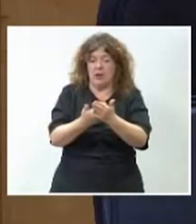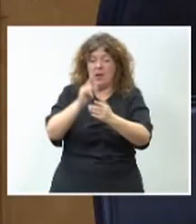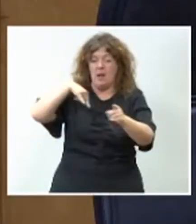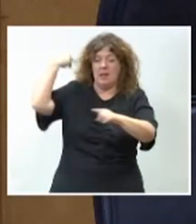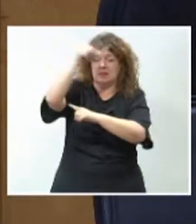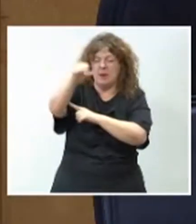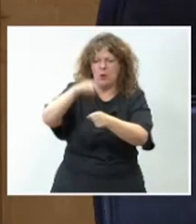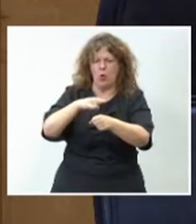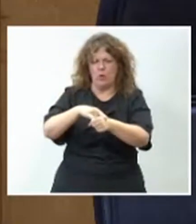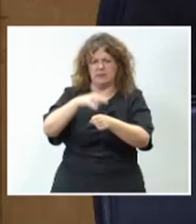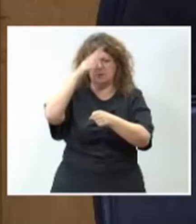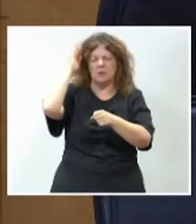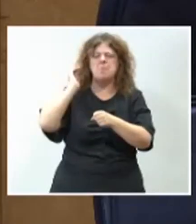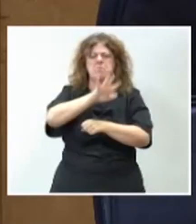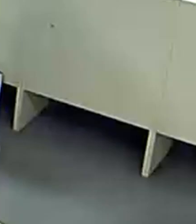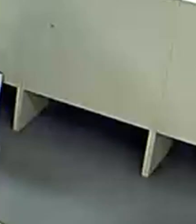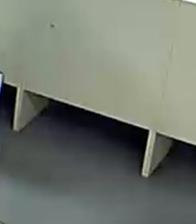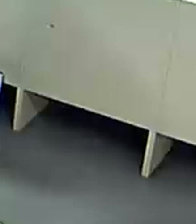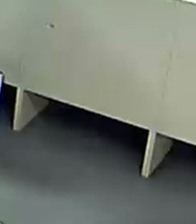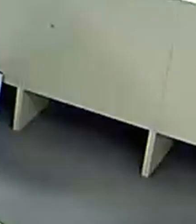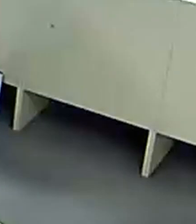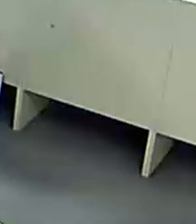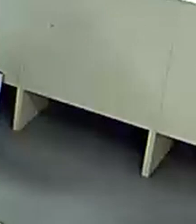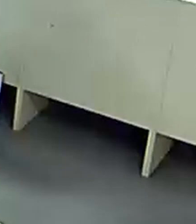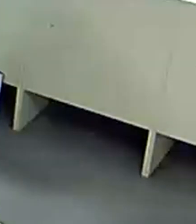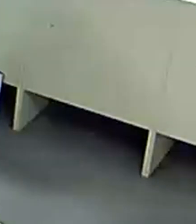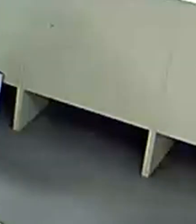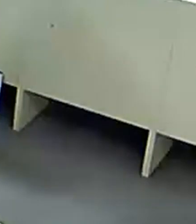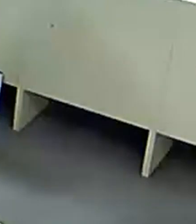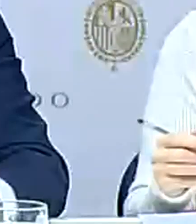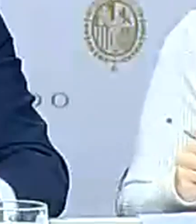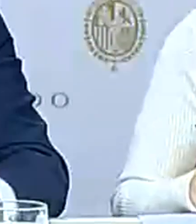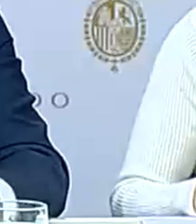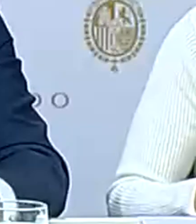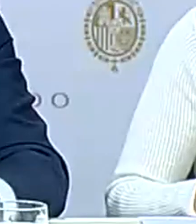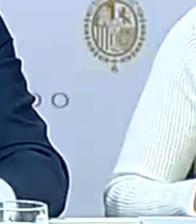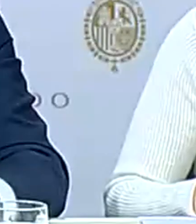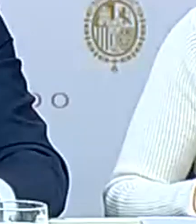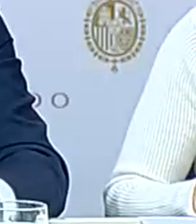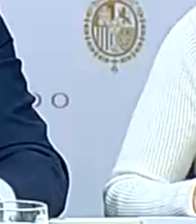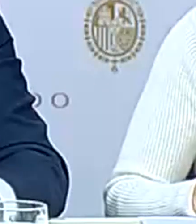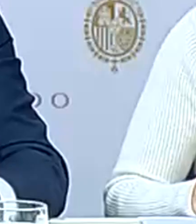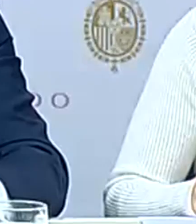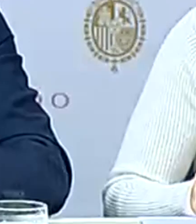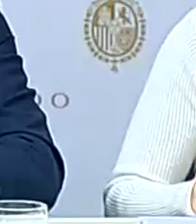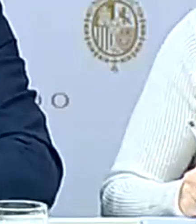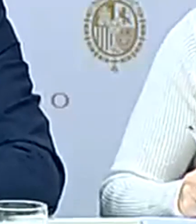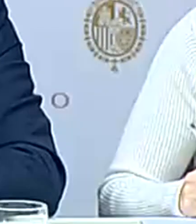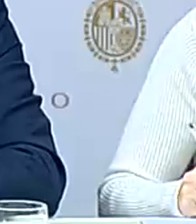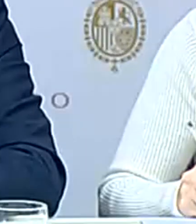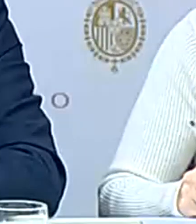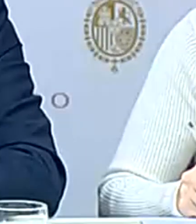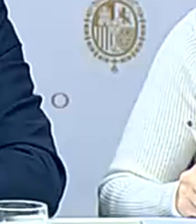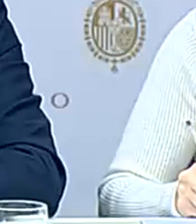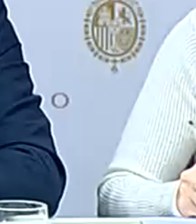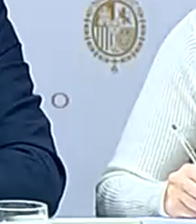negociaciones sobre Gibraltar esta comparecencia se produce después de que el pasado 20 de septiembre se reunieran en Bruselas el